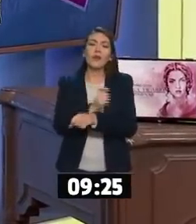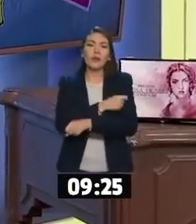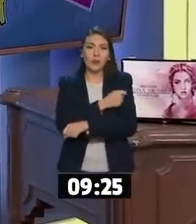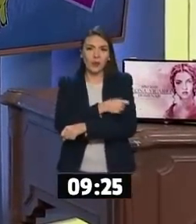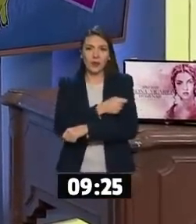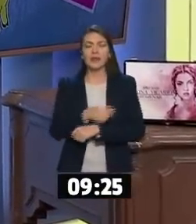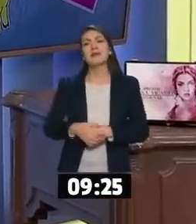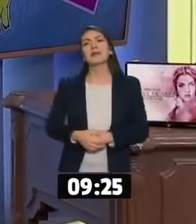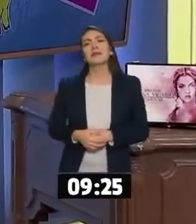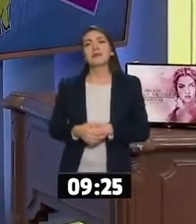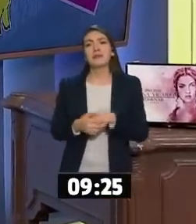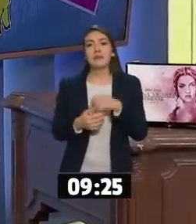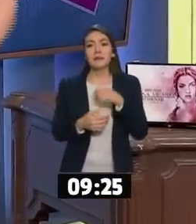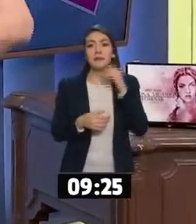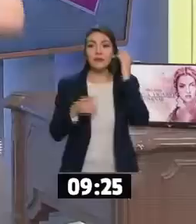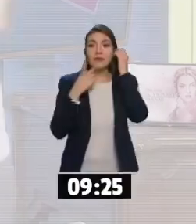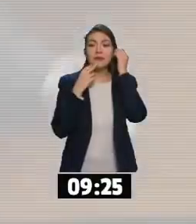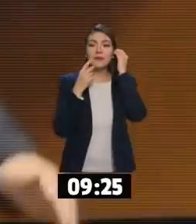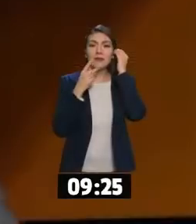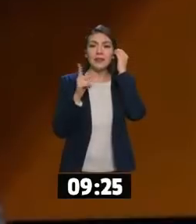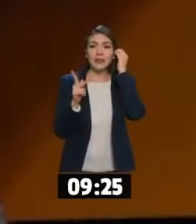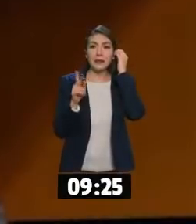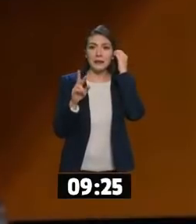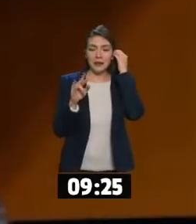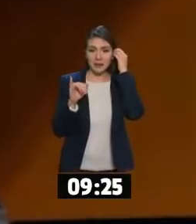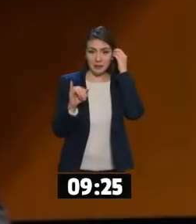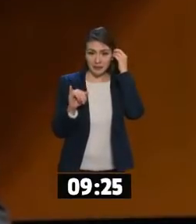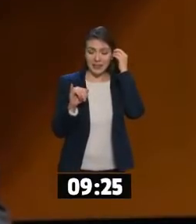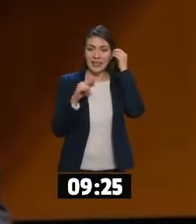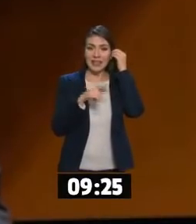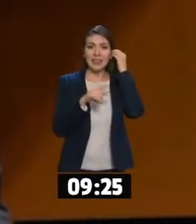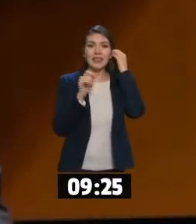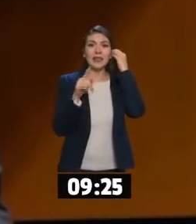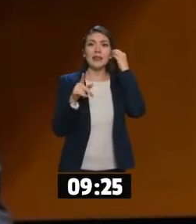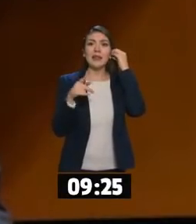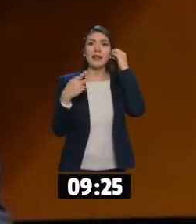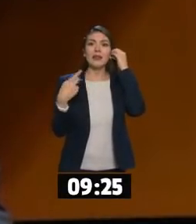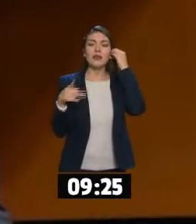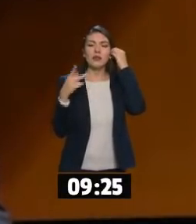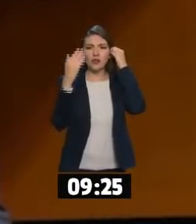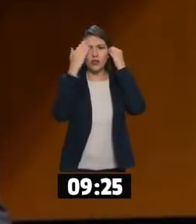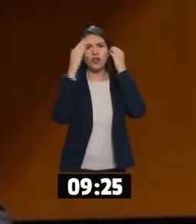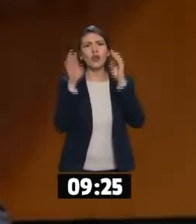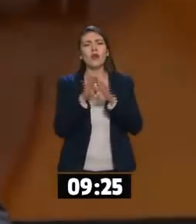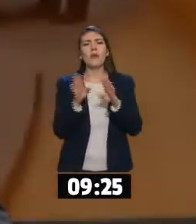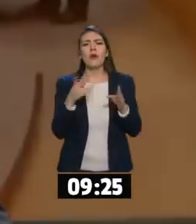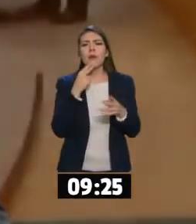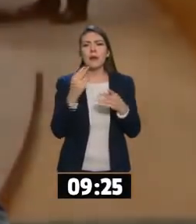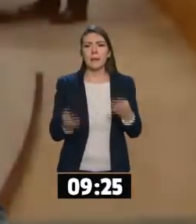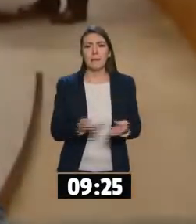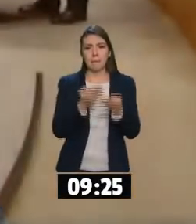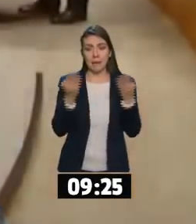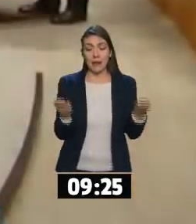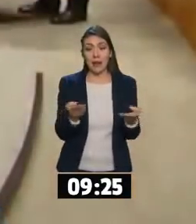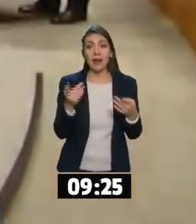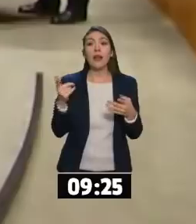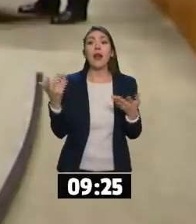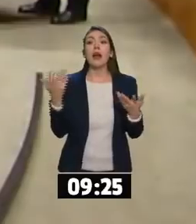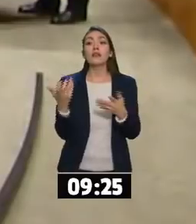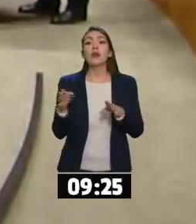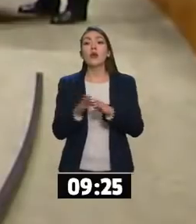Moreira, conocido como el bailador, encabezará Exacto. la Junta de Coordinación Política en San Lázaro. Dios